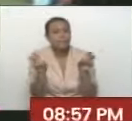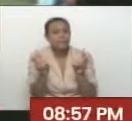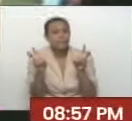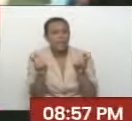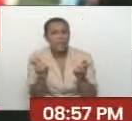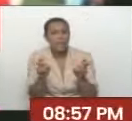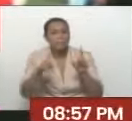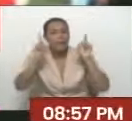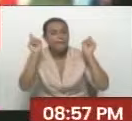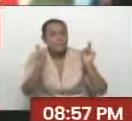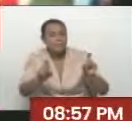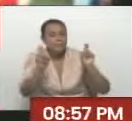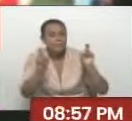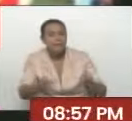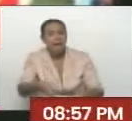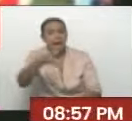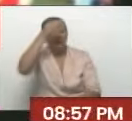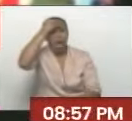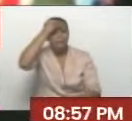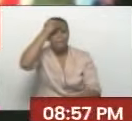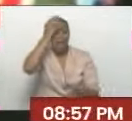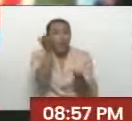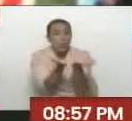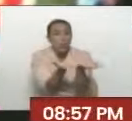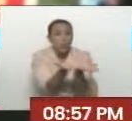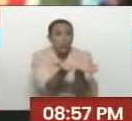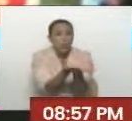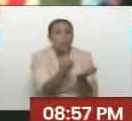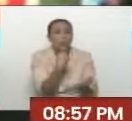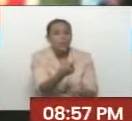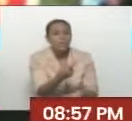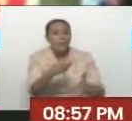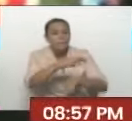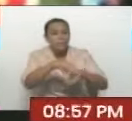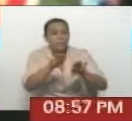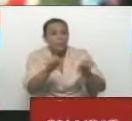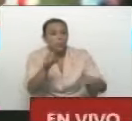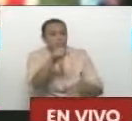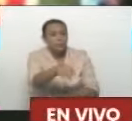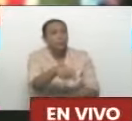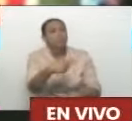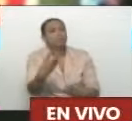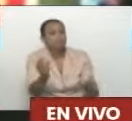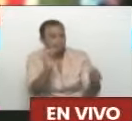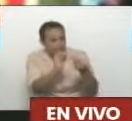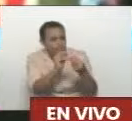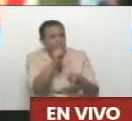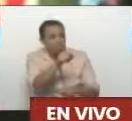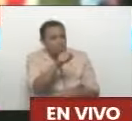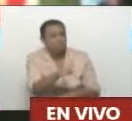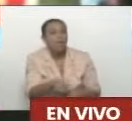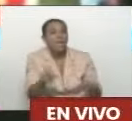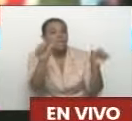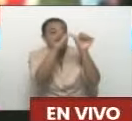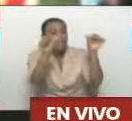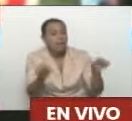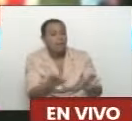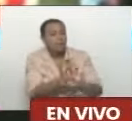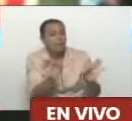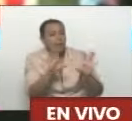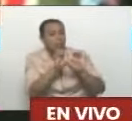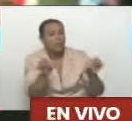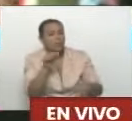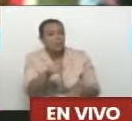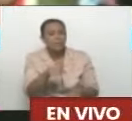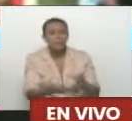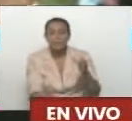la formación regular, como lo dice bien nuestra ministra, en todo lo que corresponde a ese sistema educativo